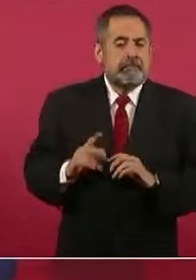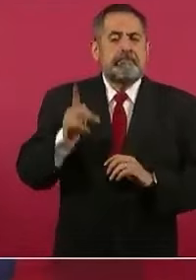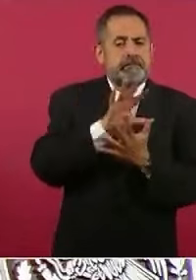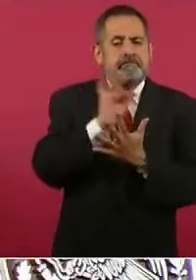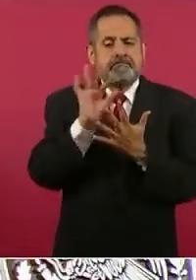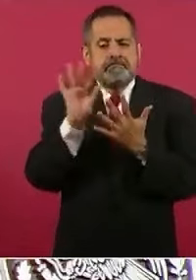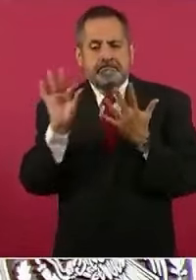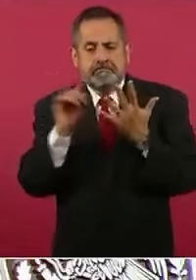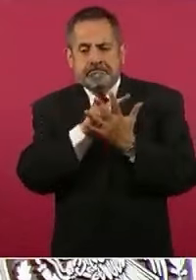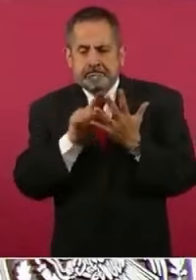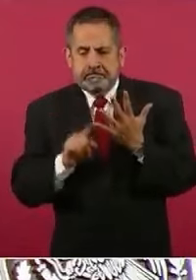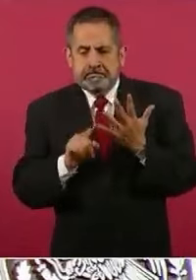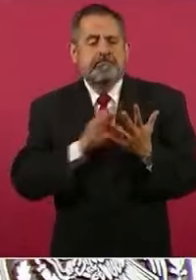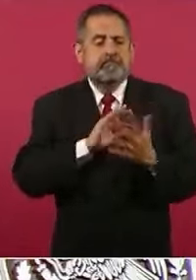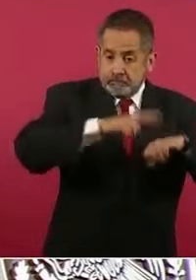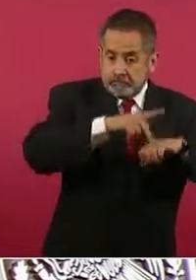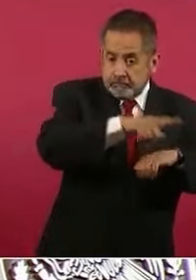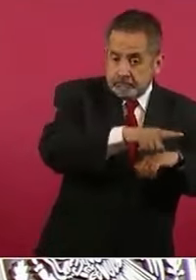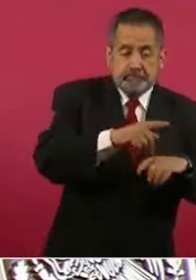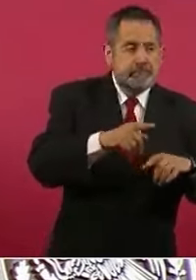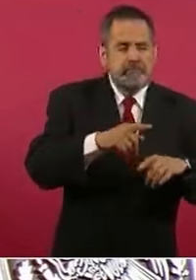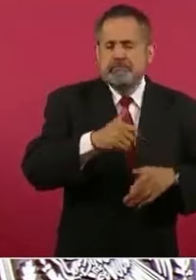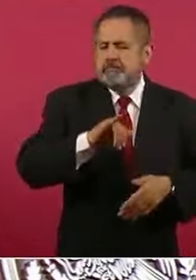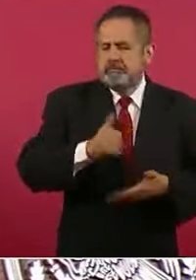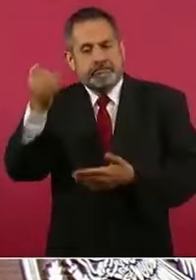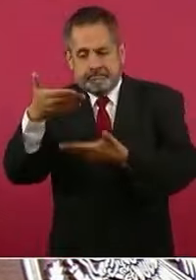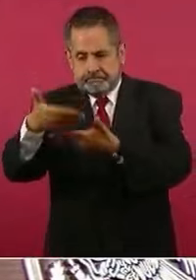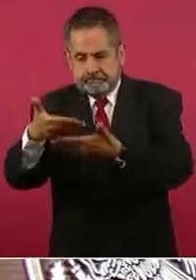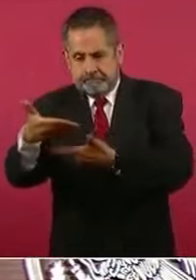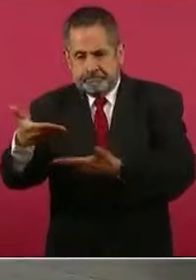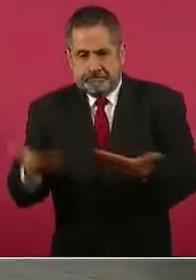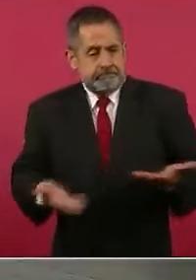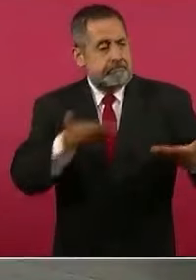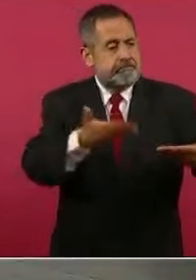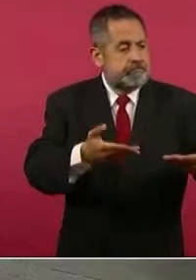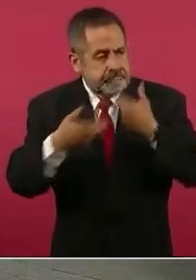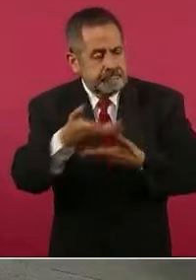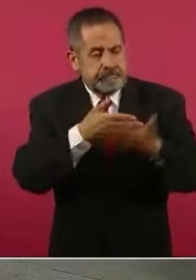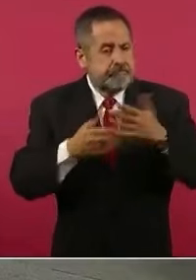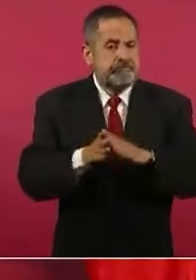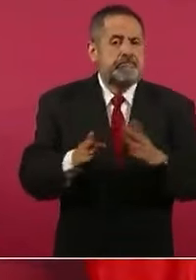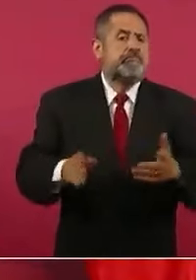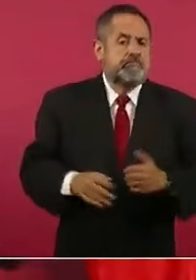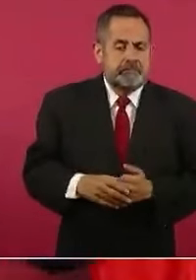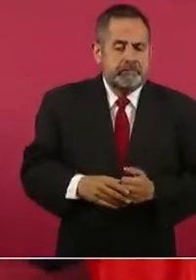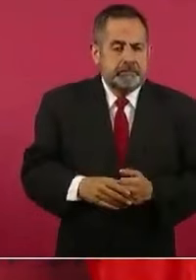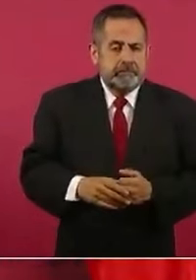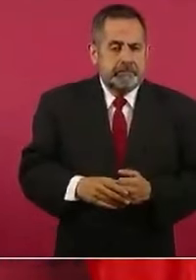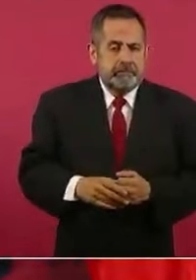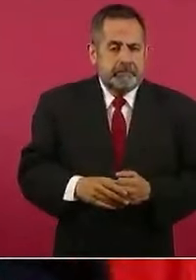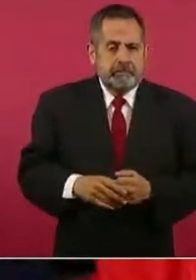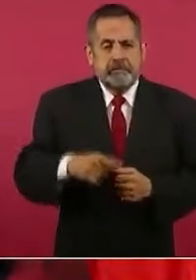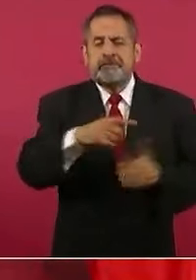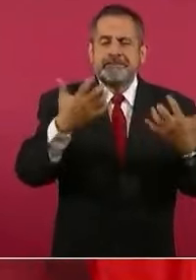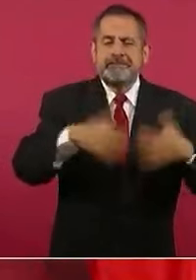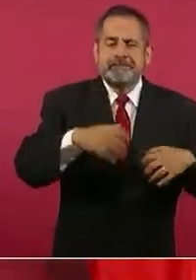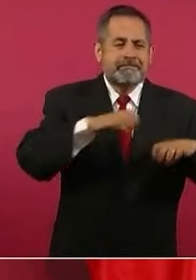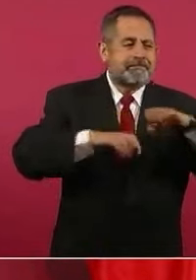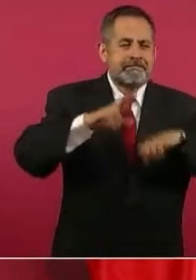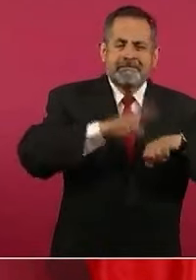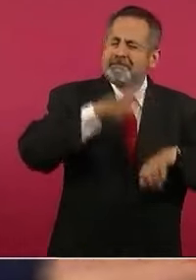sí hay salida y sí ayudan los empresarios, pero hay que hacerles un planteamiento. O sea, hay que ver cuáles son las empresas que más agua consumen.